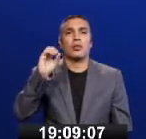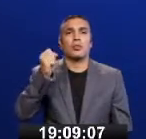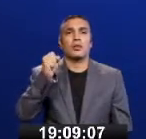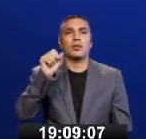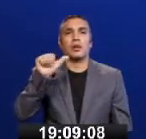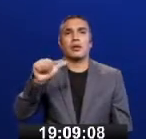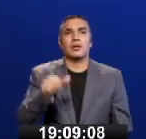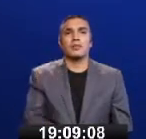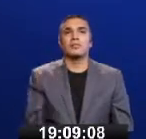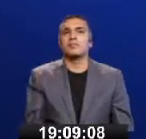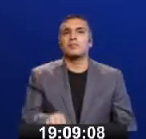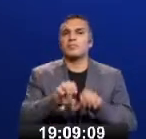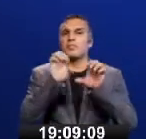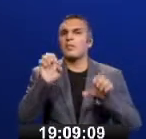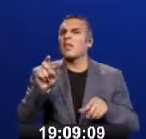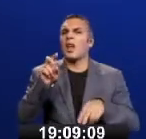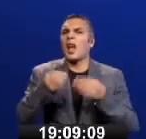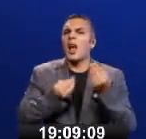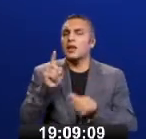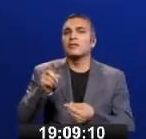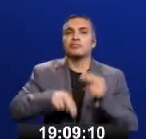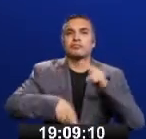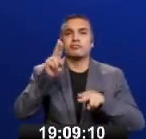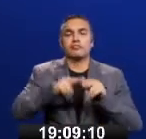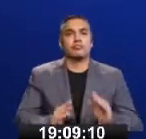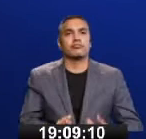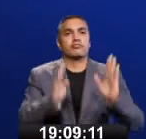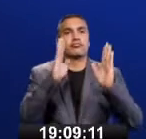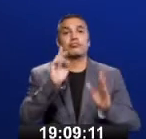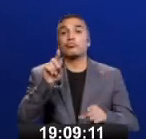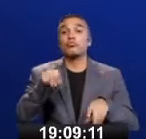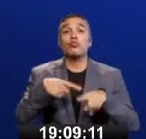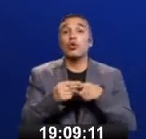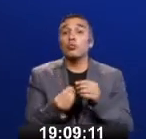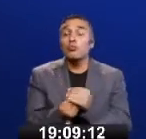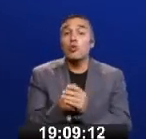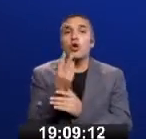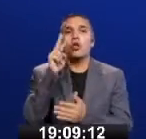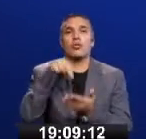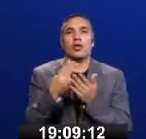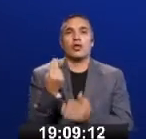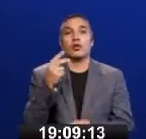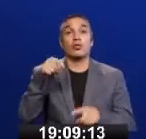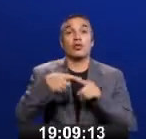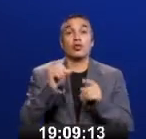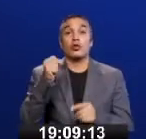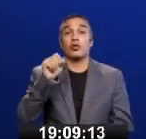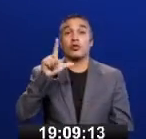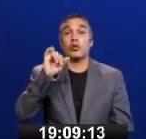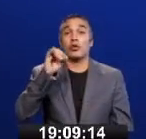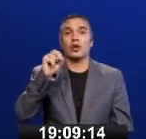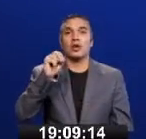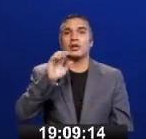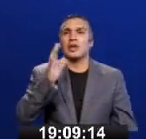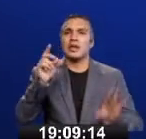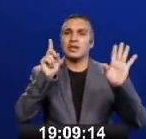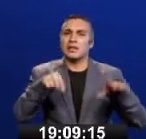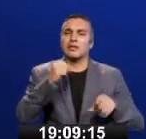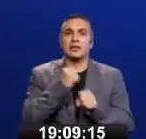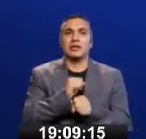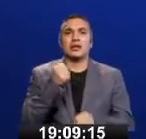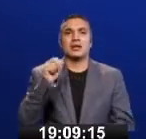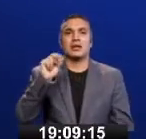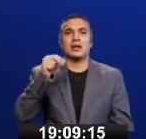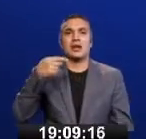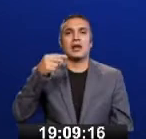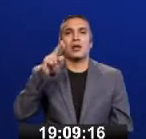que su actividad es la construcción de edificios, fue constituida en el 2012, cuando Solís ya tenía unos 6 meses en